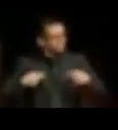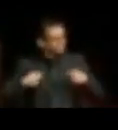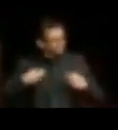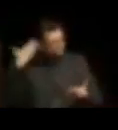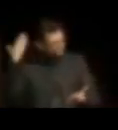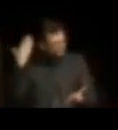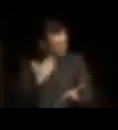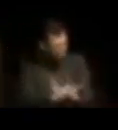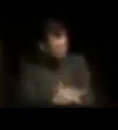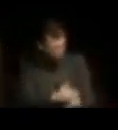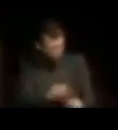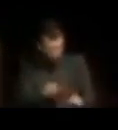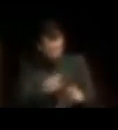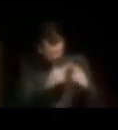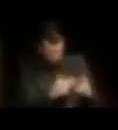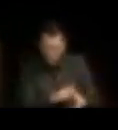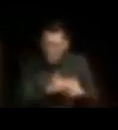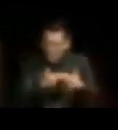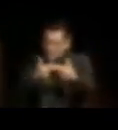a suceder